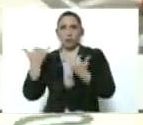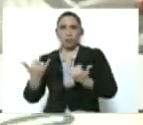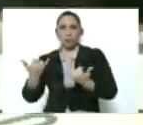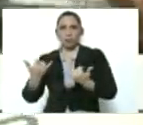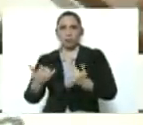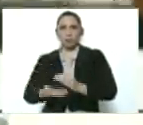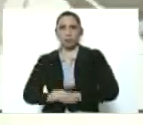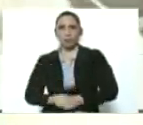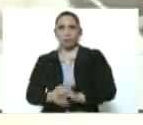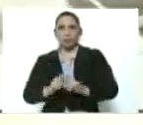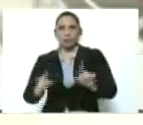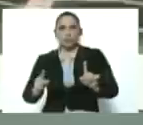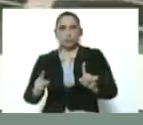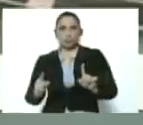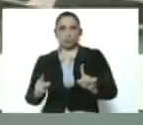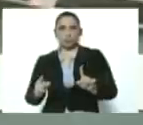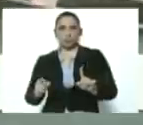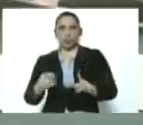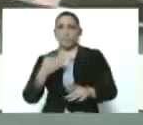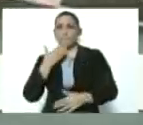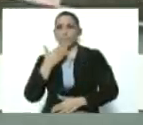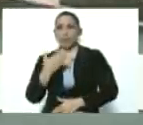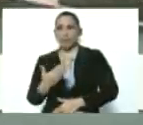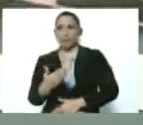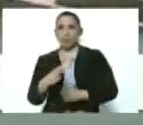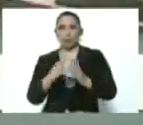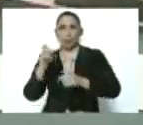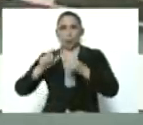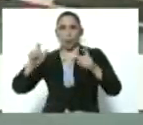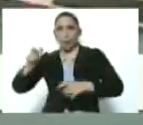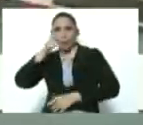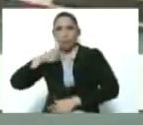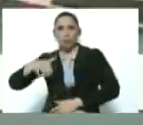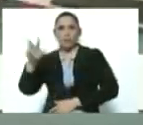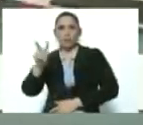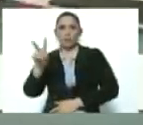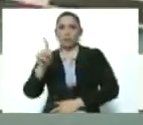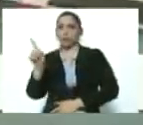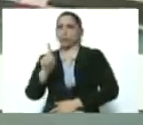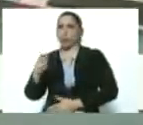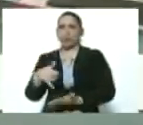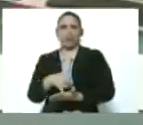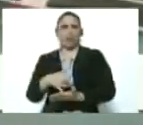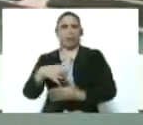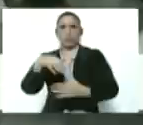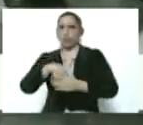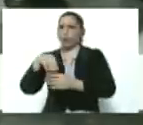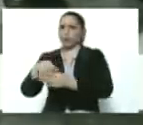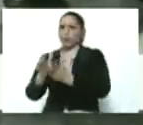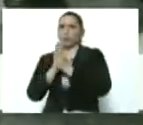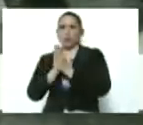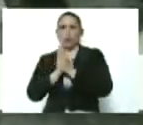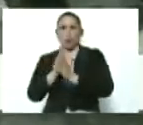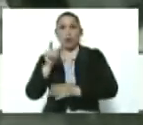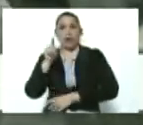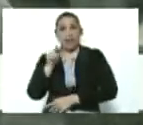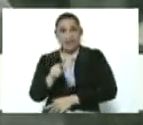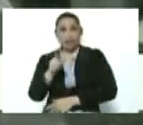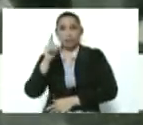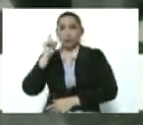para pedirle a toda la ciudadanía todo el pueblo de venezuela que nos relajemos la cuarentena esto es